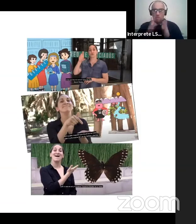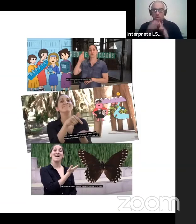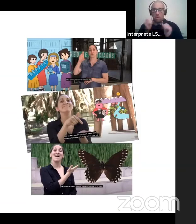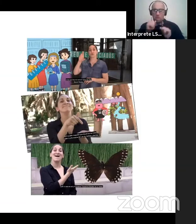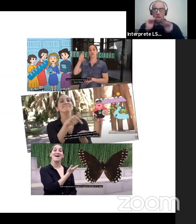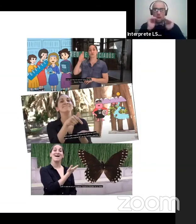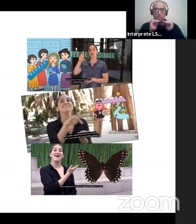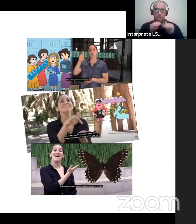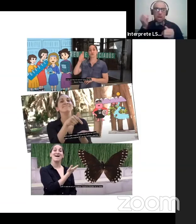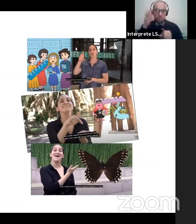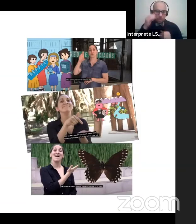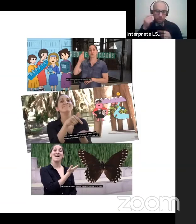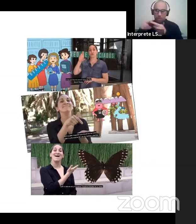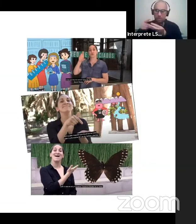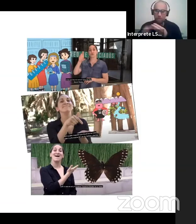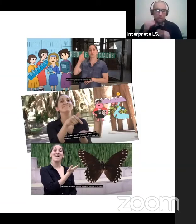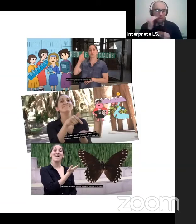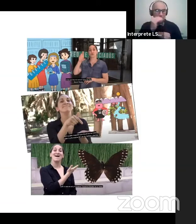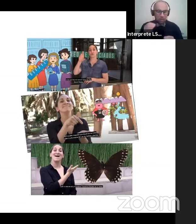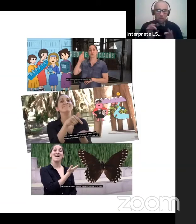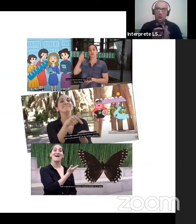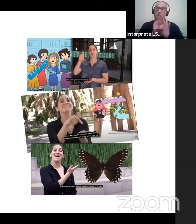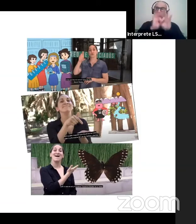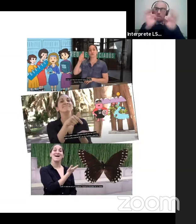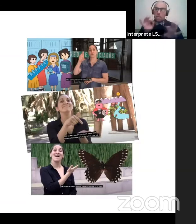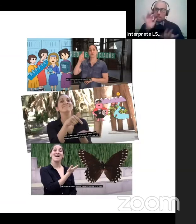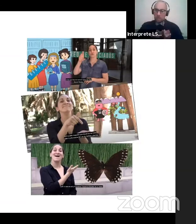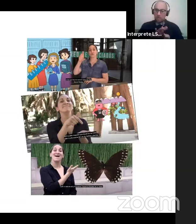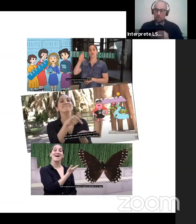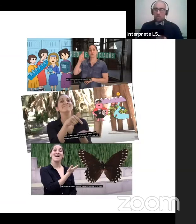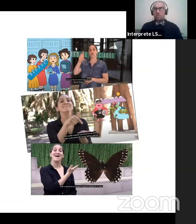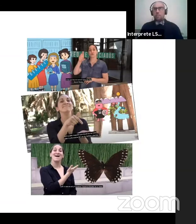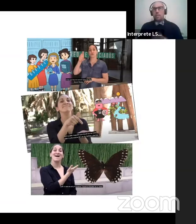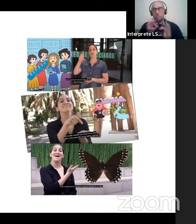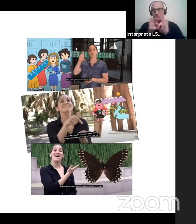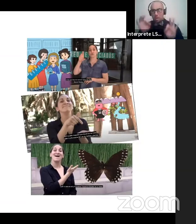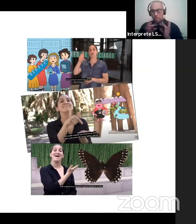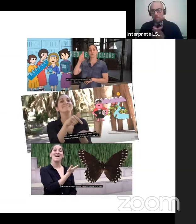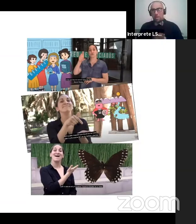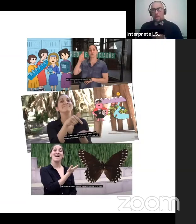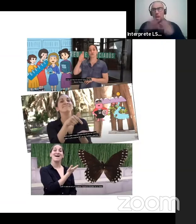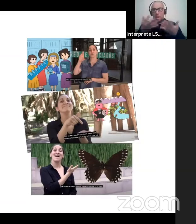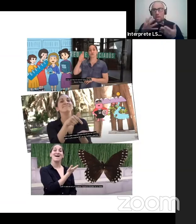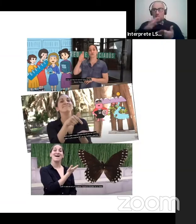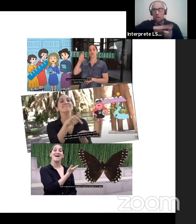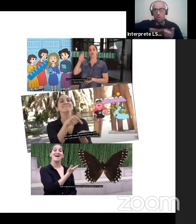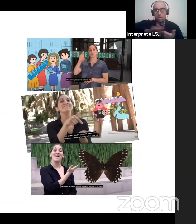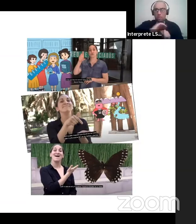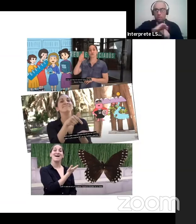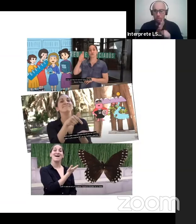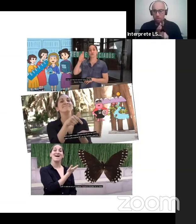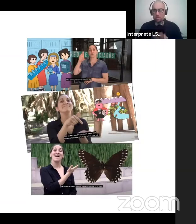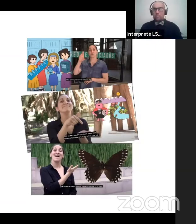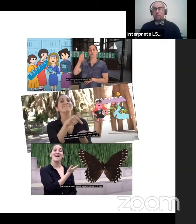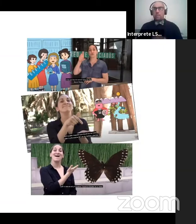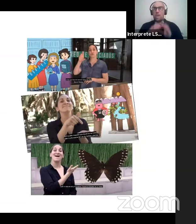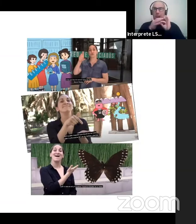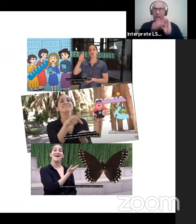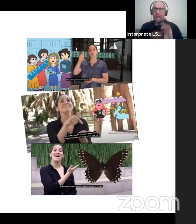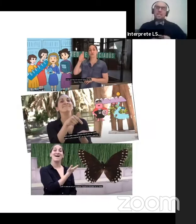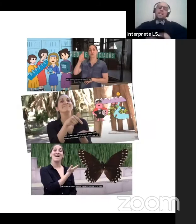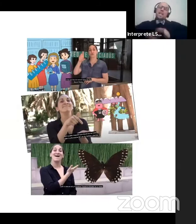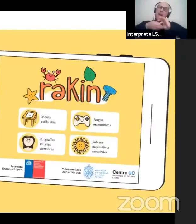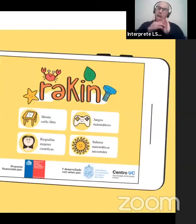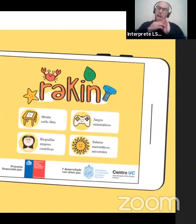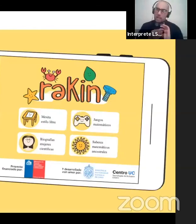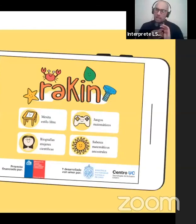el aprendizaje de los niños matemático, especialmente también en este contexto actual de pandemia. Muchísimas gracias